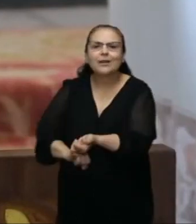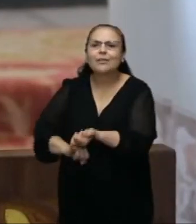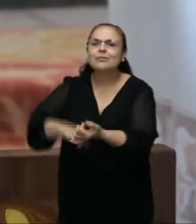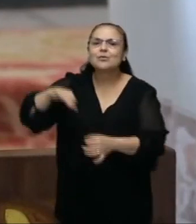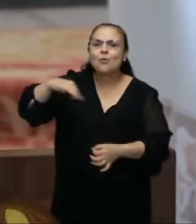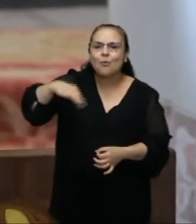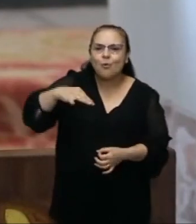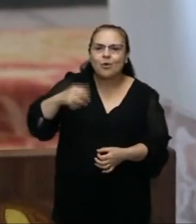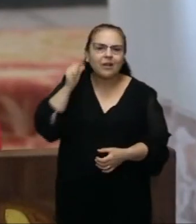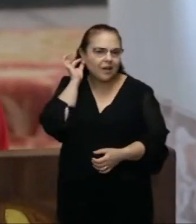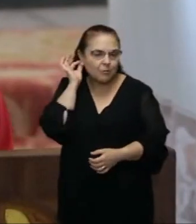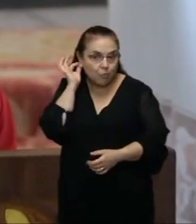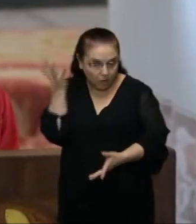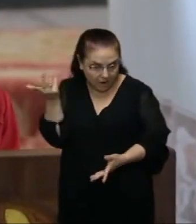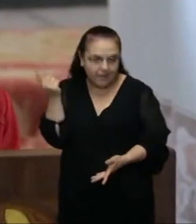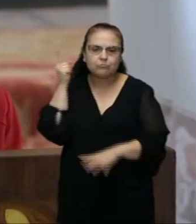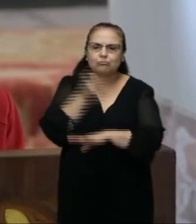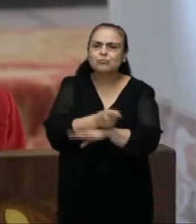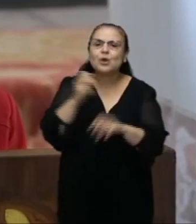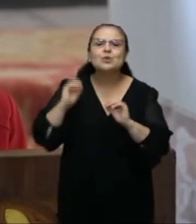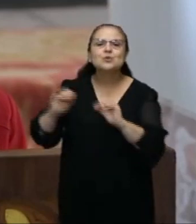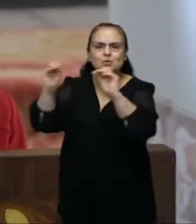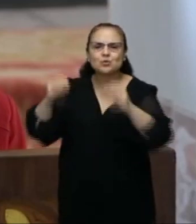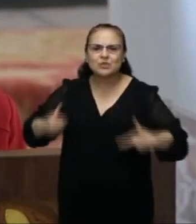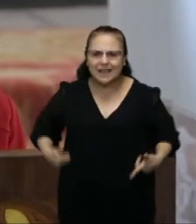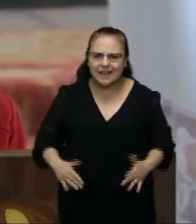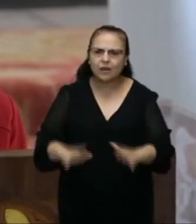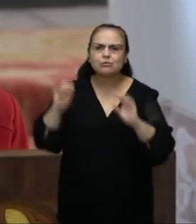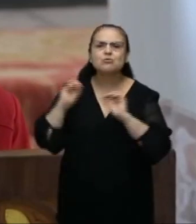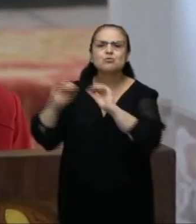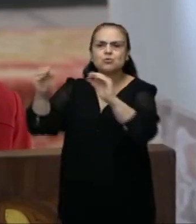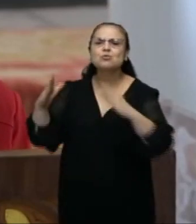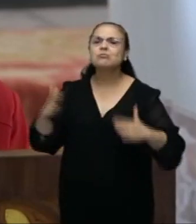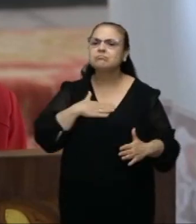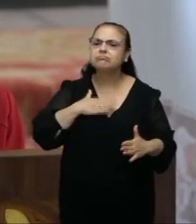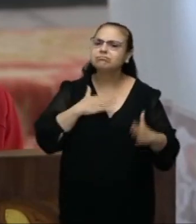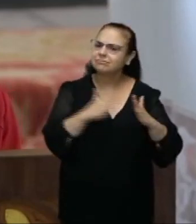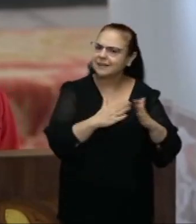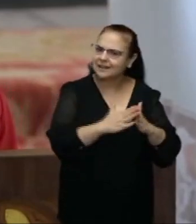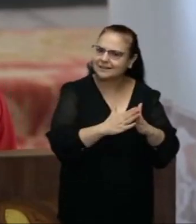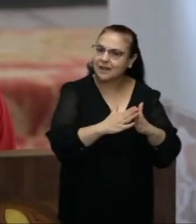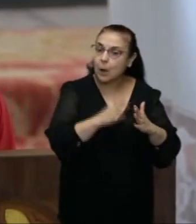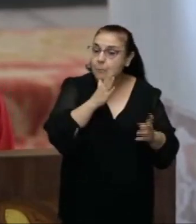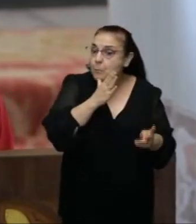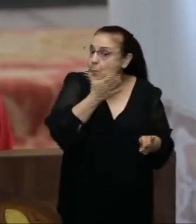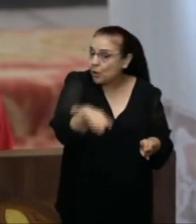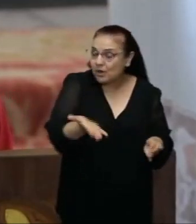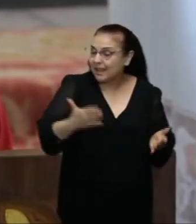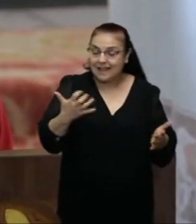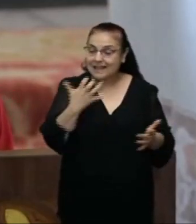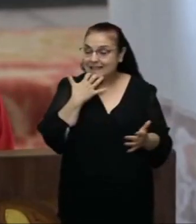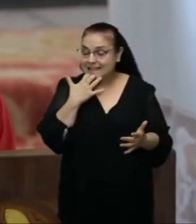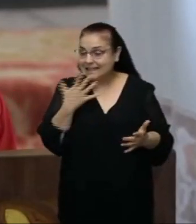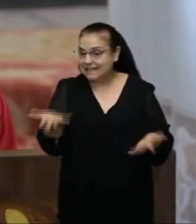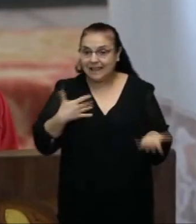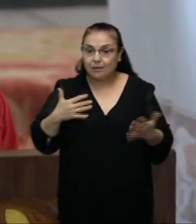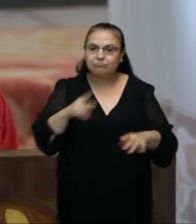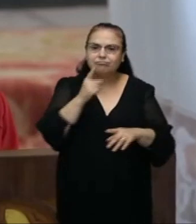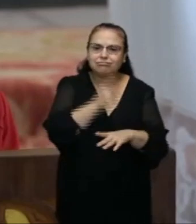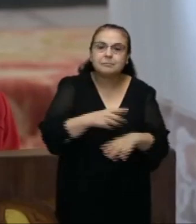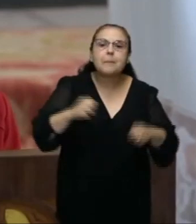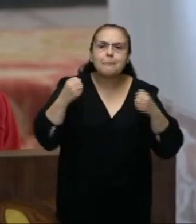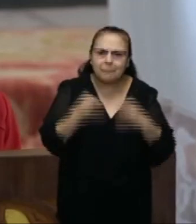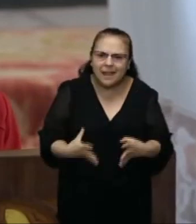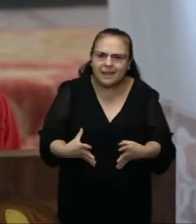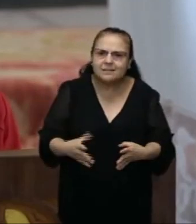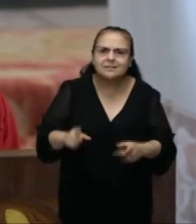mujer, que gobiernen bien a sus hijos y a sus propias casas, porque quienes ejercen bien el ministerio logran